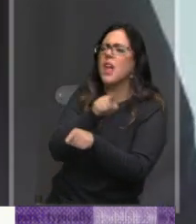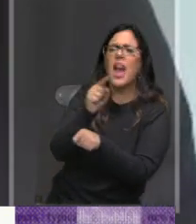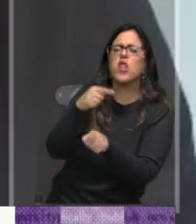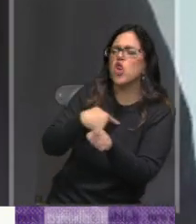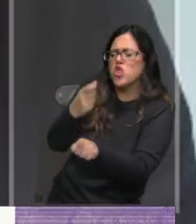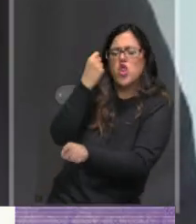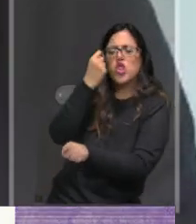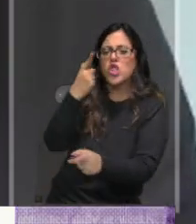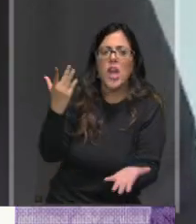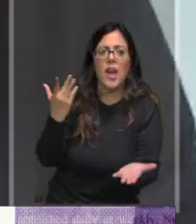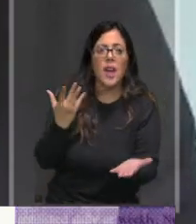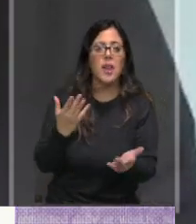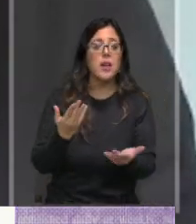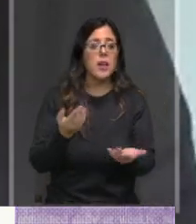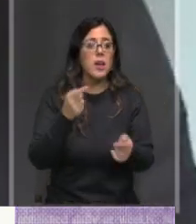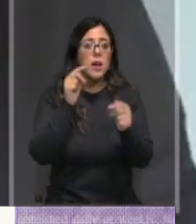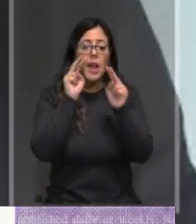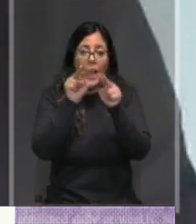2016. Nos pareció,